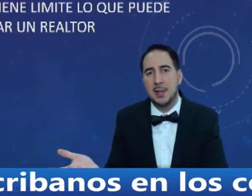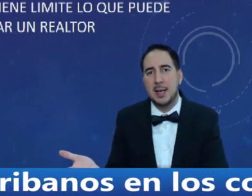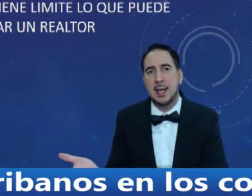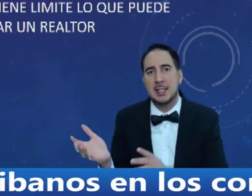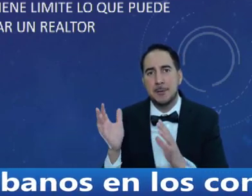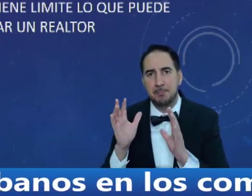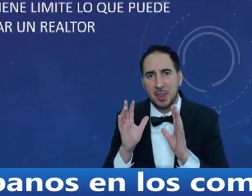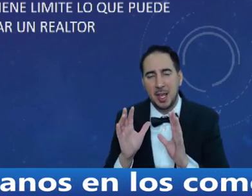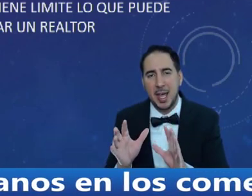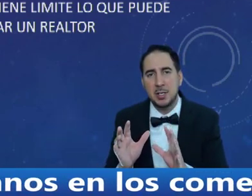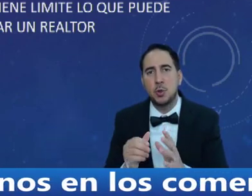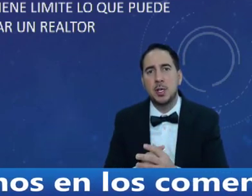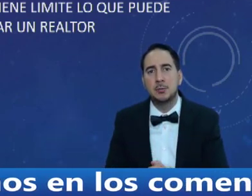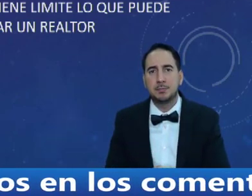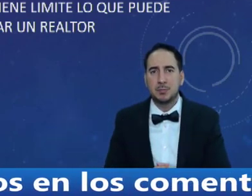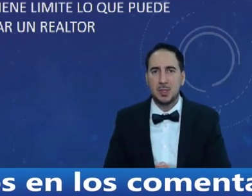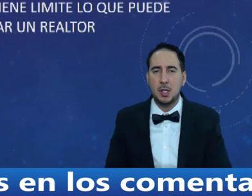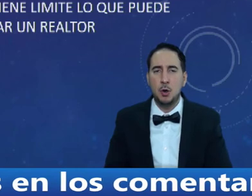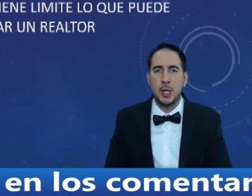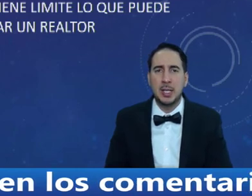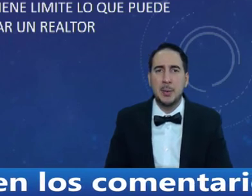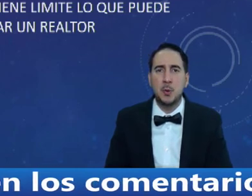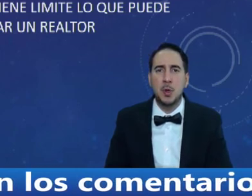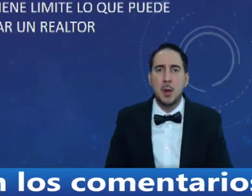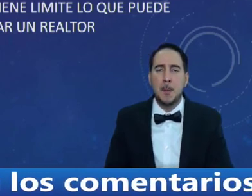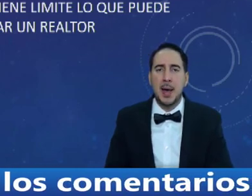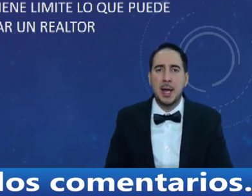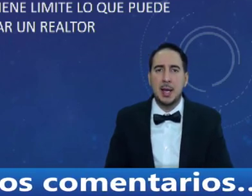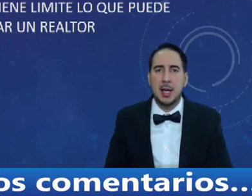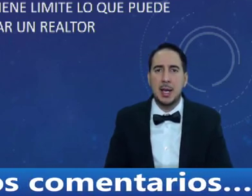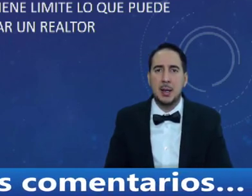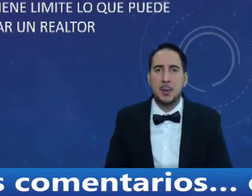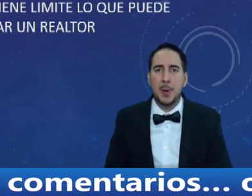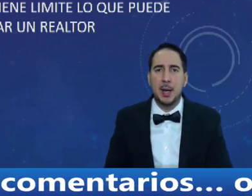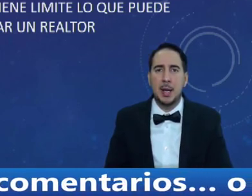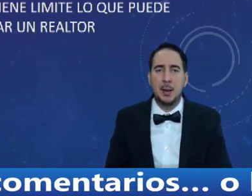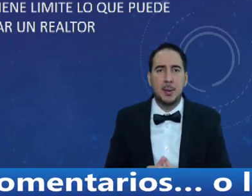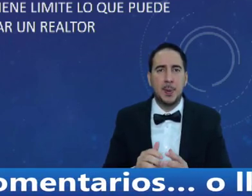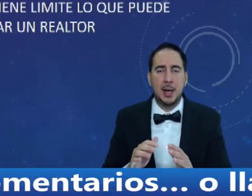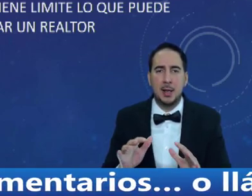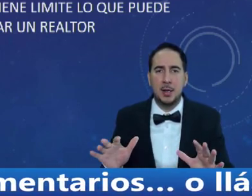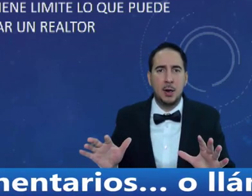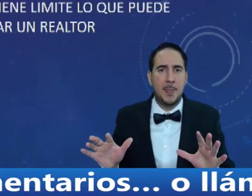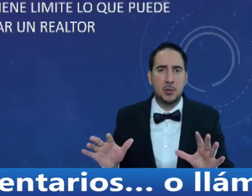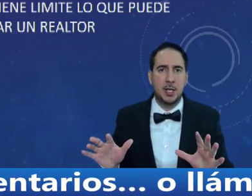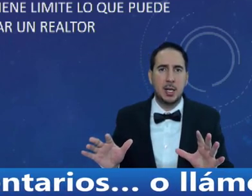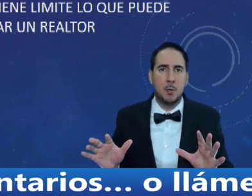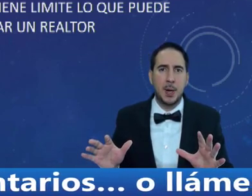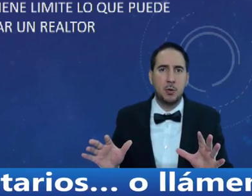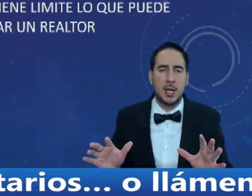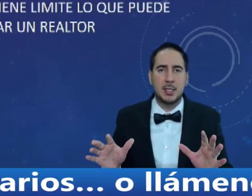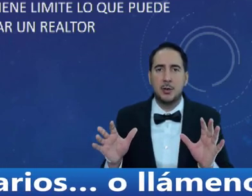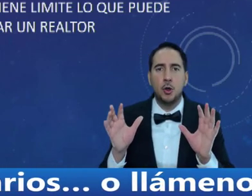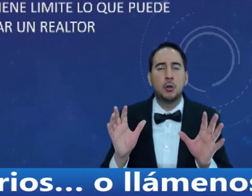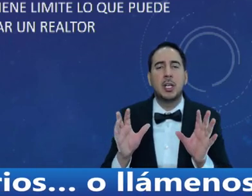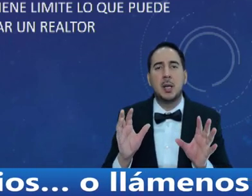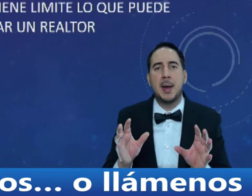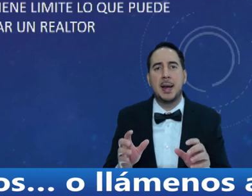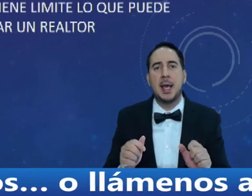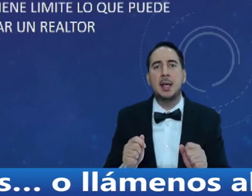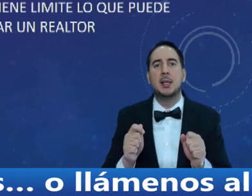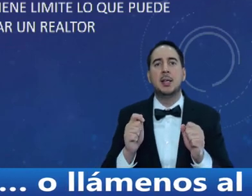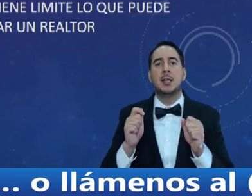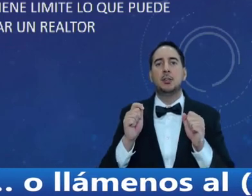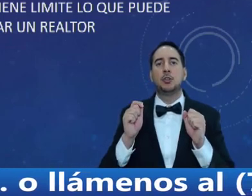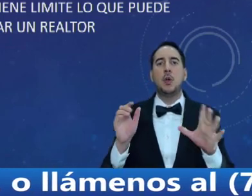parte del que vende la casa, eso es lo que tenemos para las personas que están comprando casas, no nos tienen